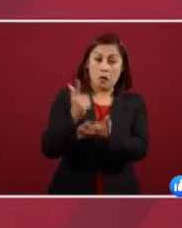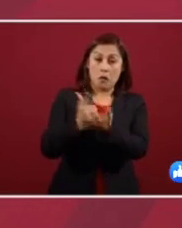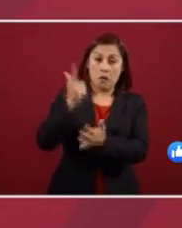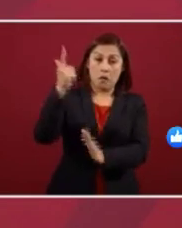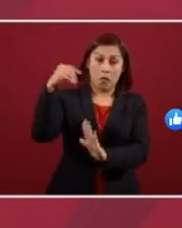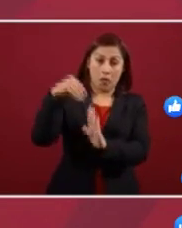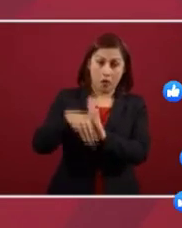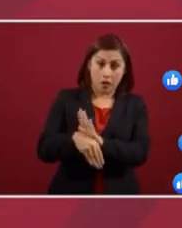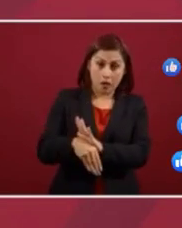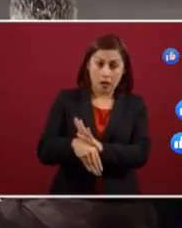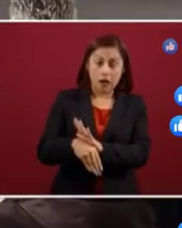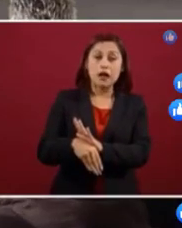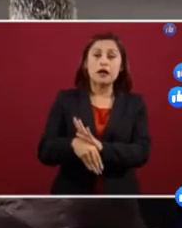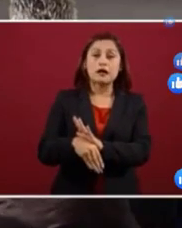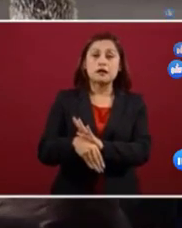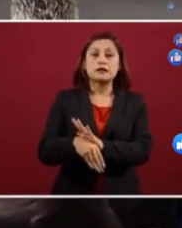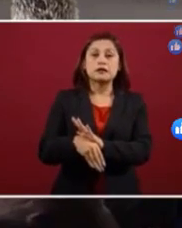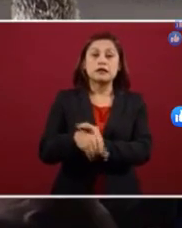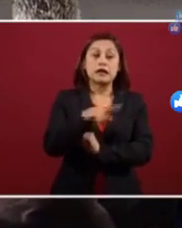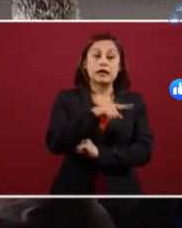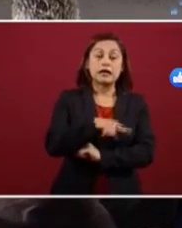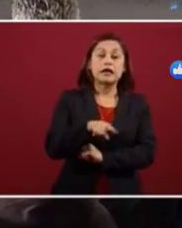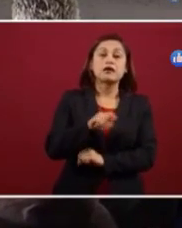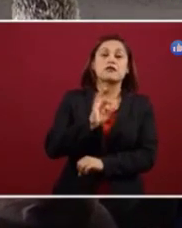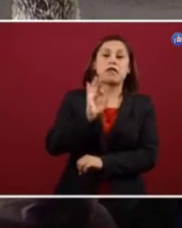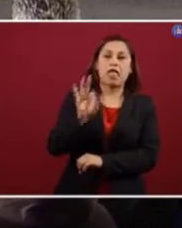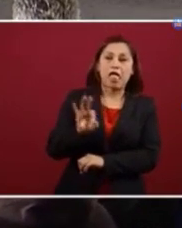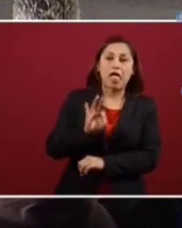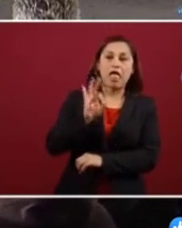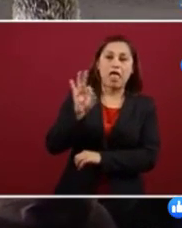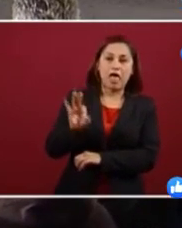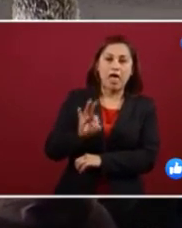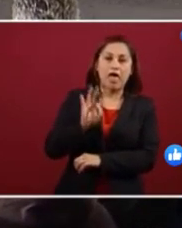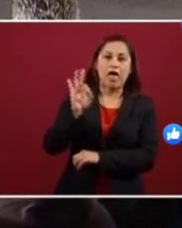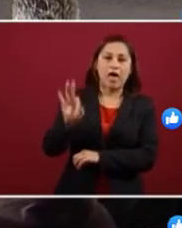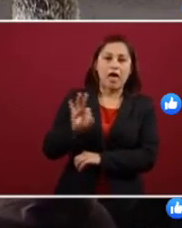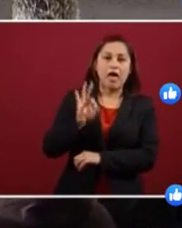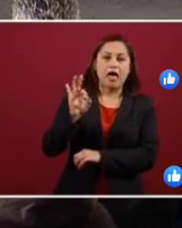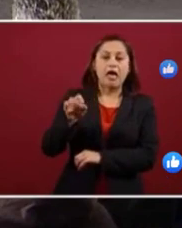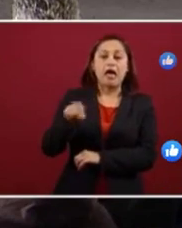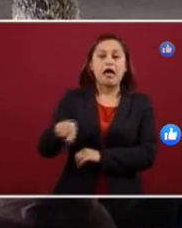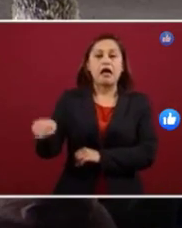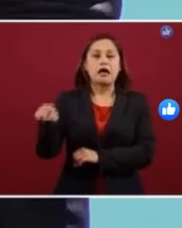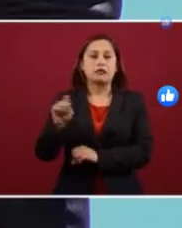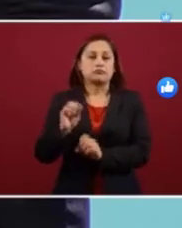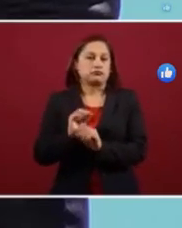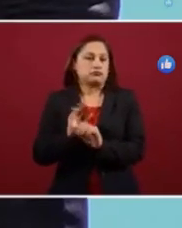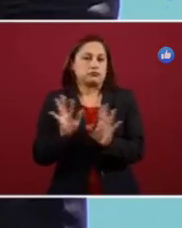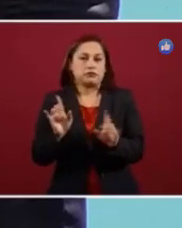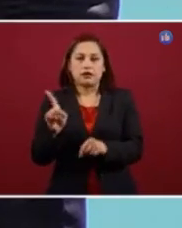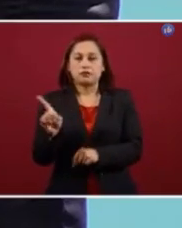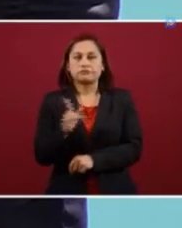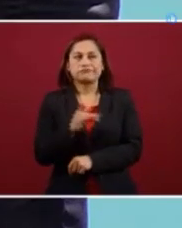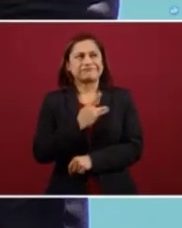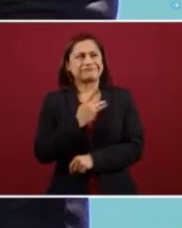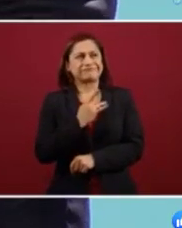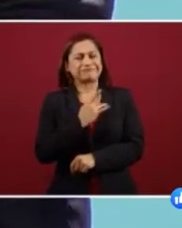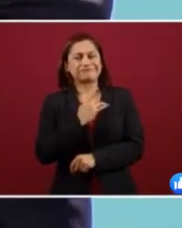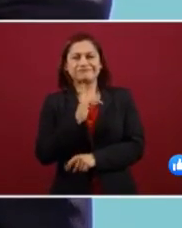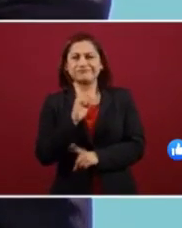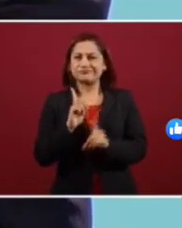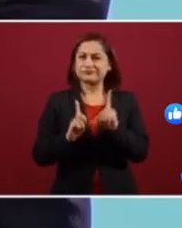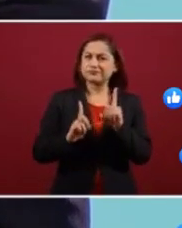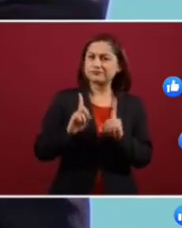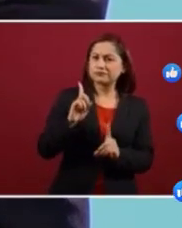pues si lleva a crear dudas cierta incertidumbre